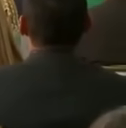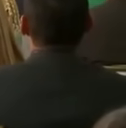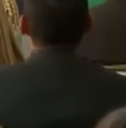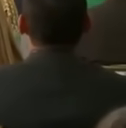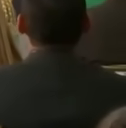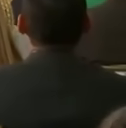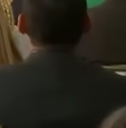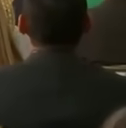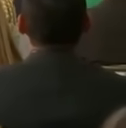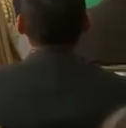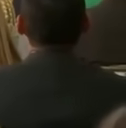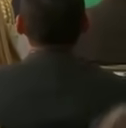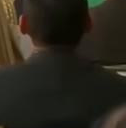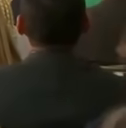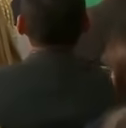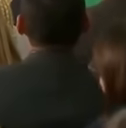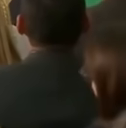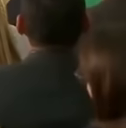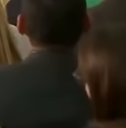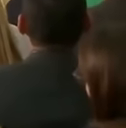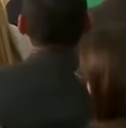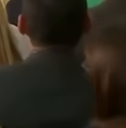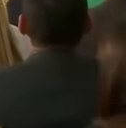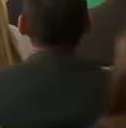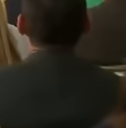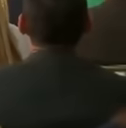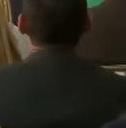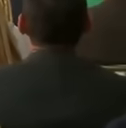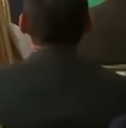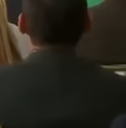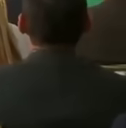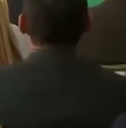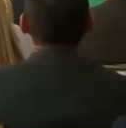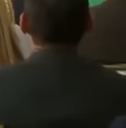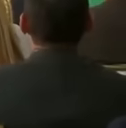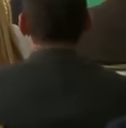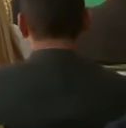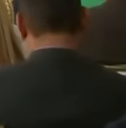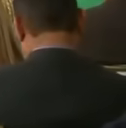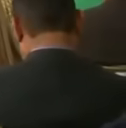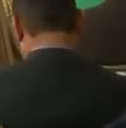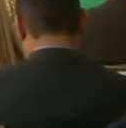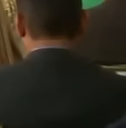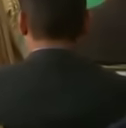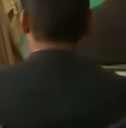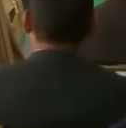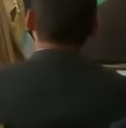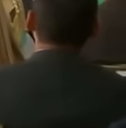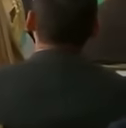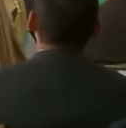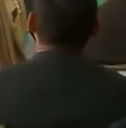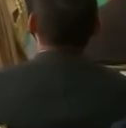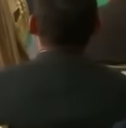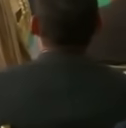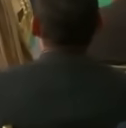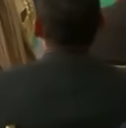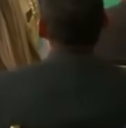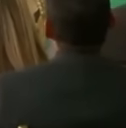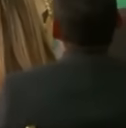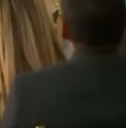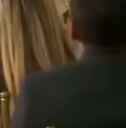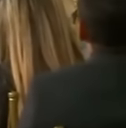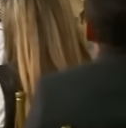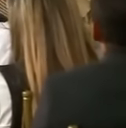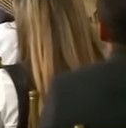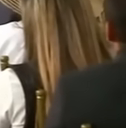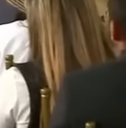Señoras y señores, a continuación se dirige a ustedes el señor presidente de la República de Colombia, doctor Gustavo